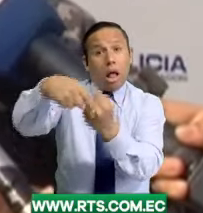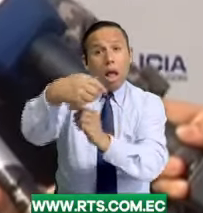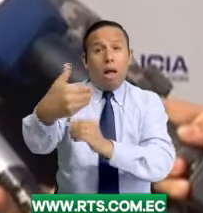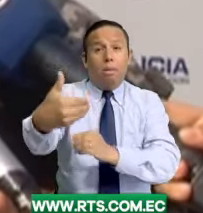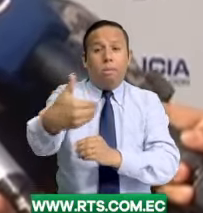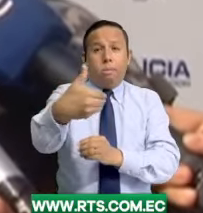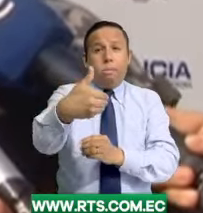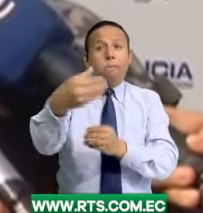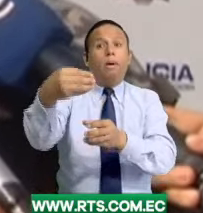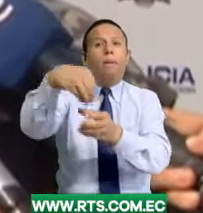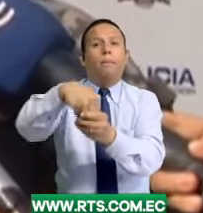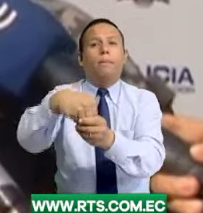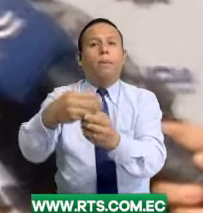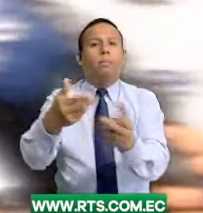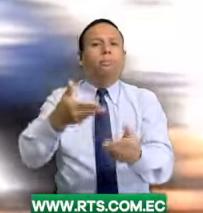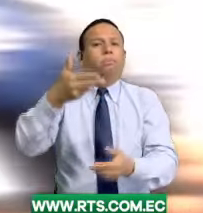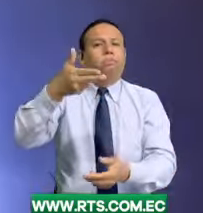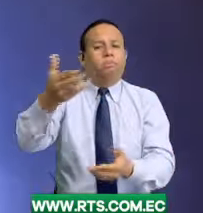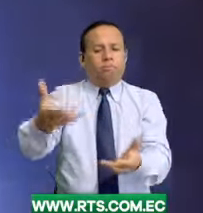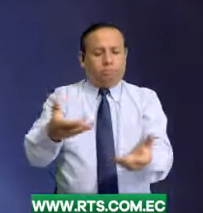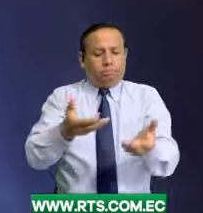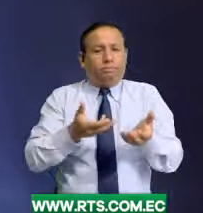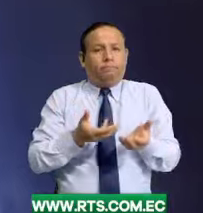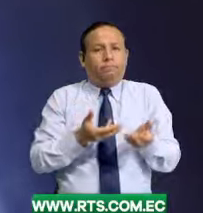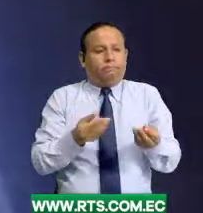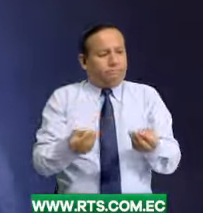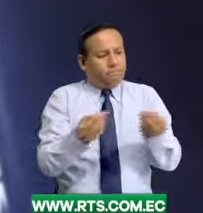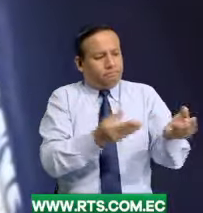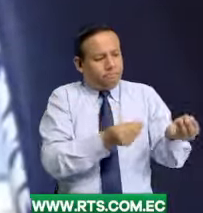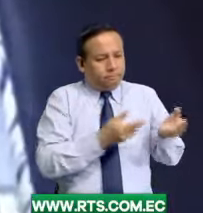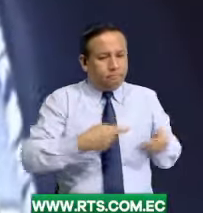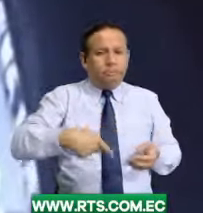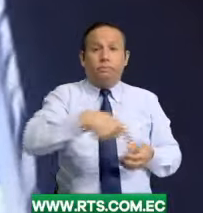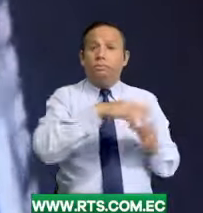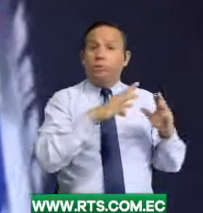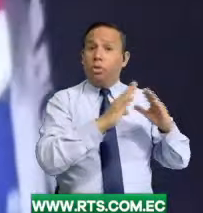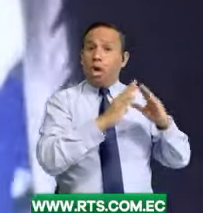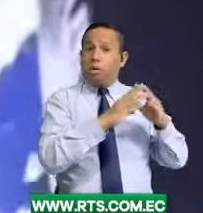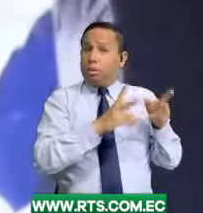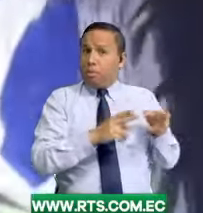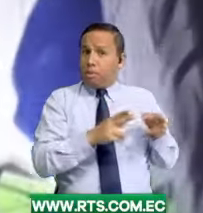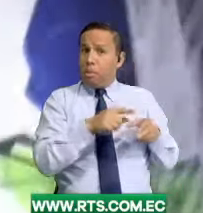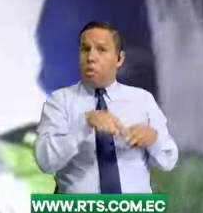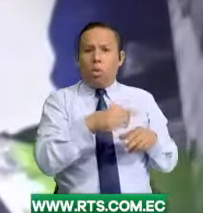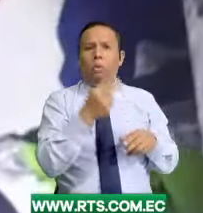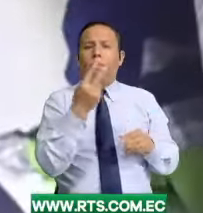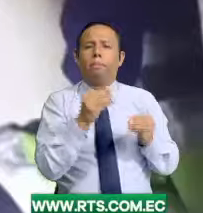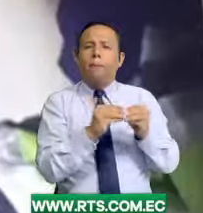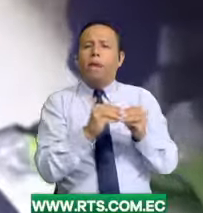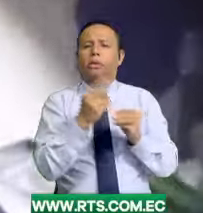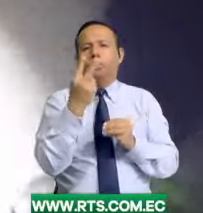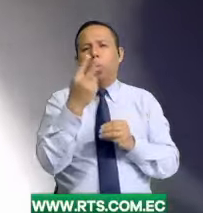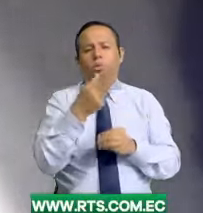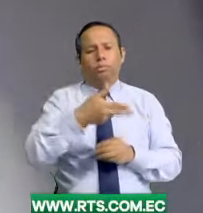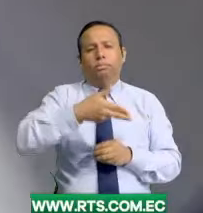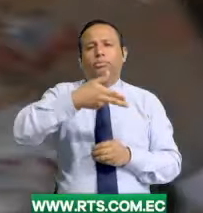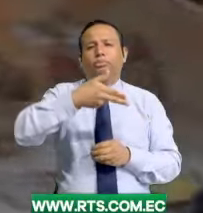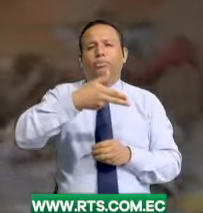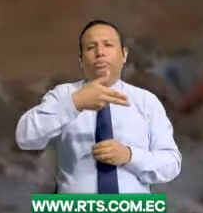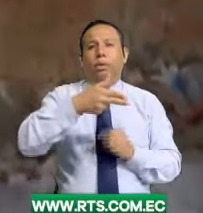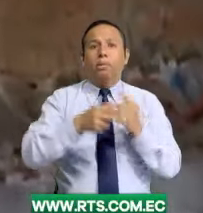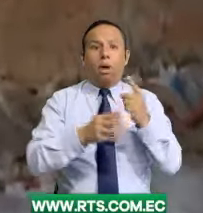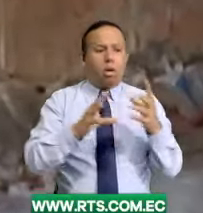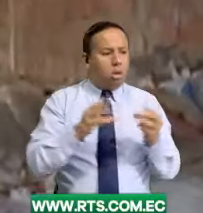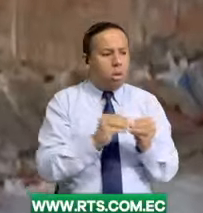para hacer la guerra al Estado, justamente, ¿no? En la misma casa que hallaron el fusil, habían dos revólveres, pero en total fueron